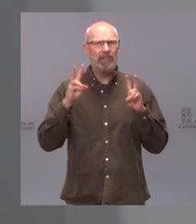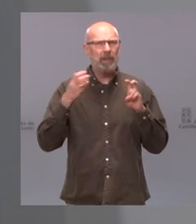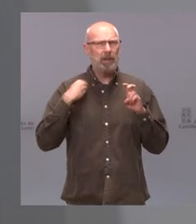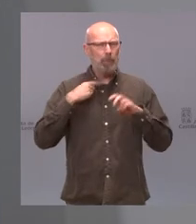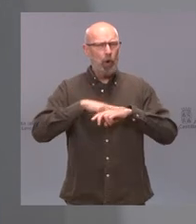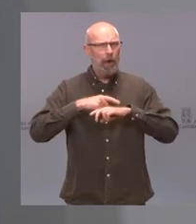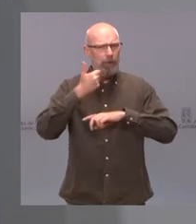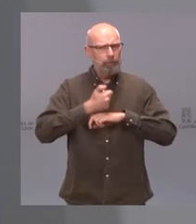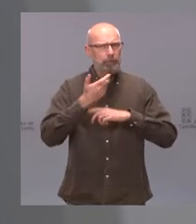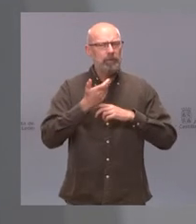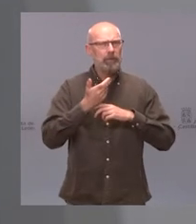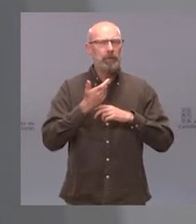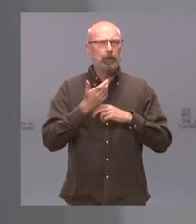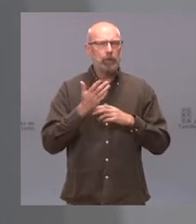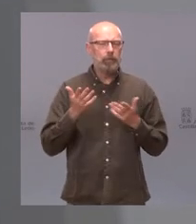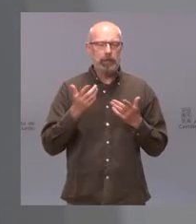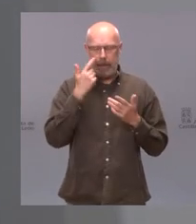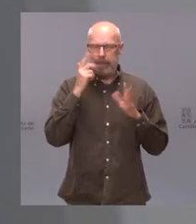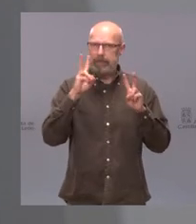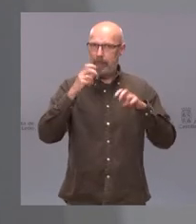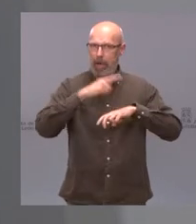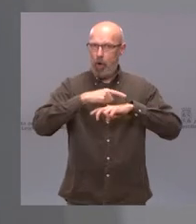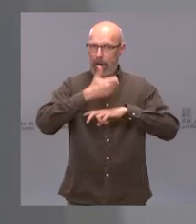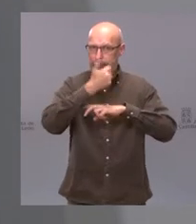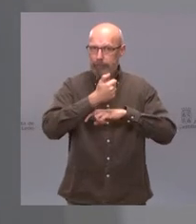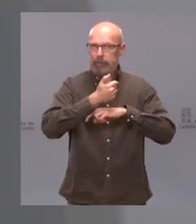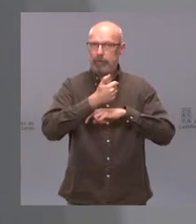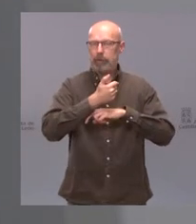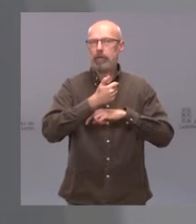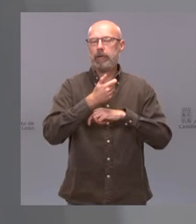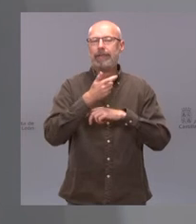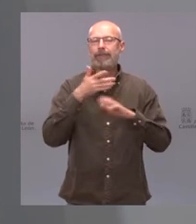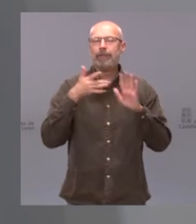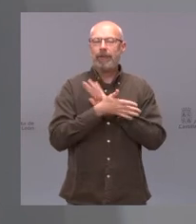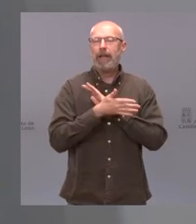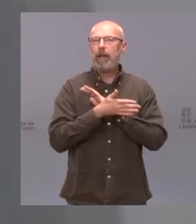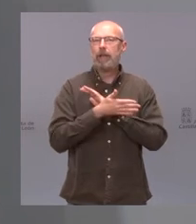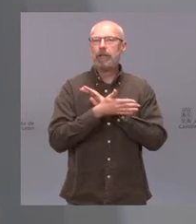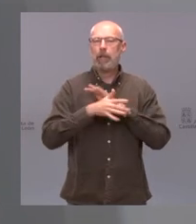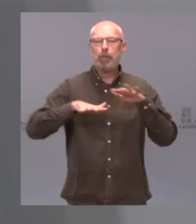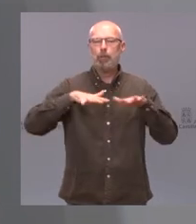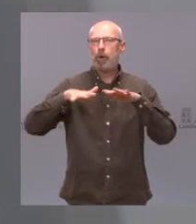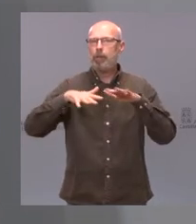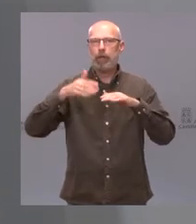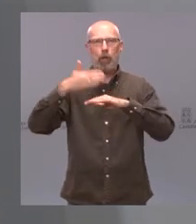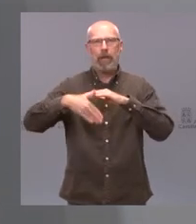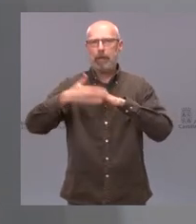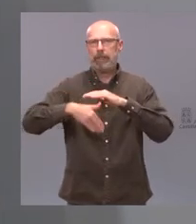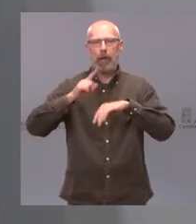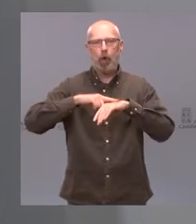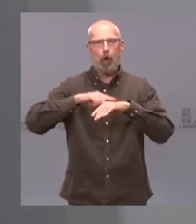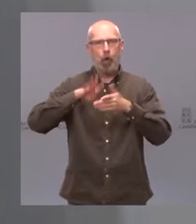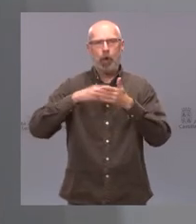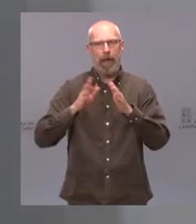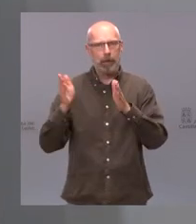queda es una limitación absoluta al movimiento en un horario. Eso es un toque de queda. Esto